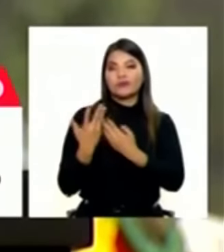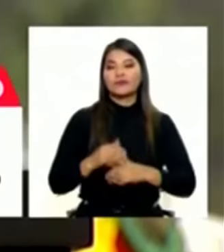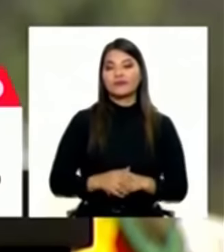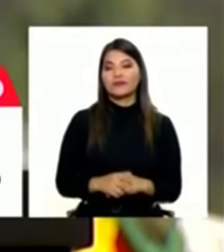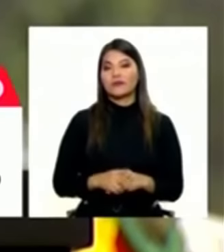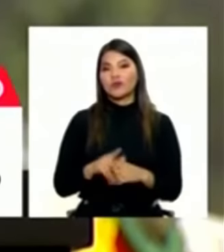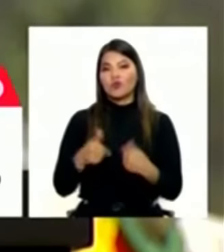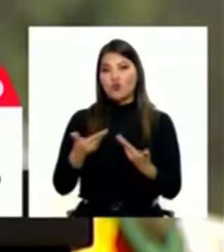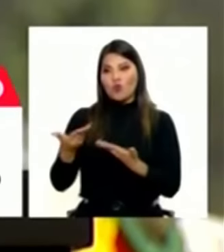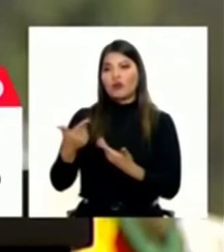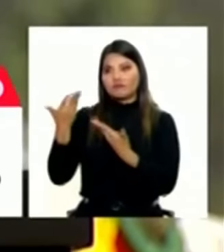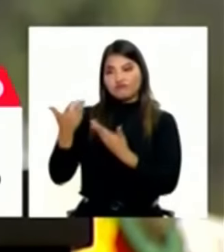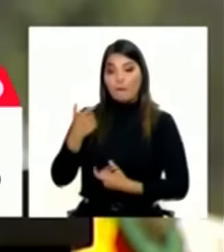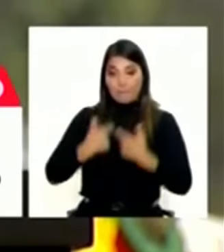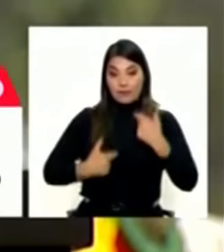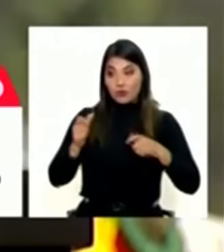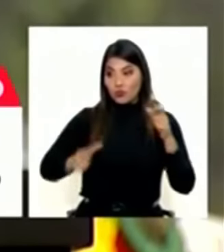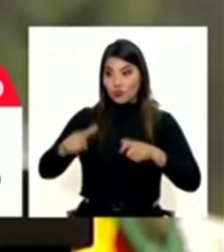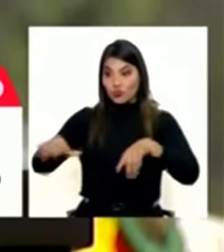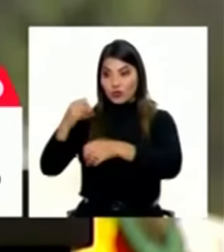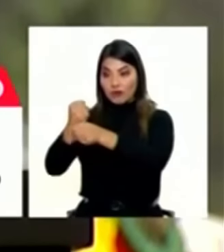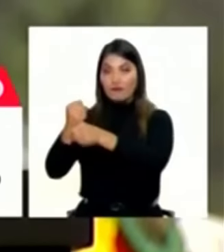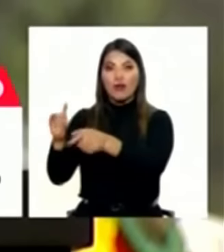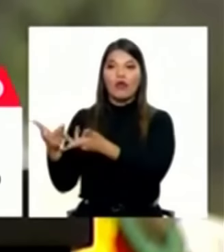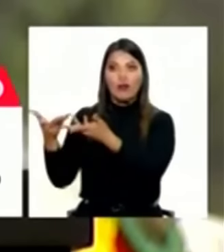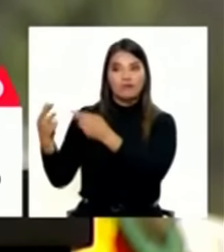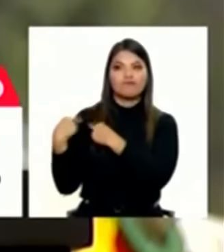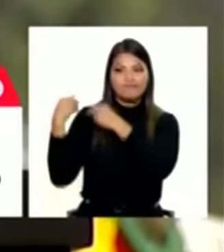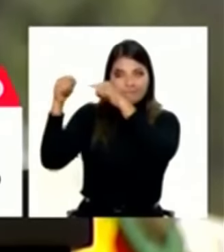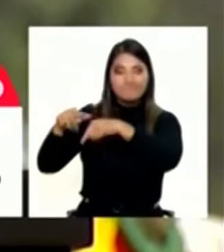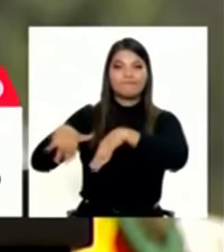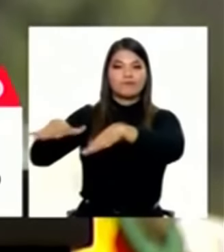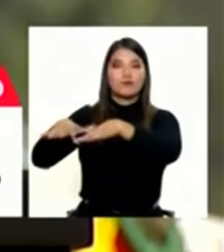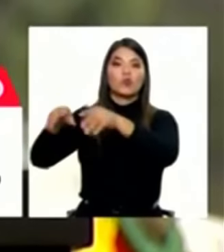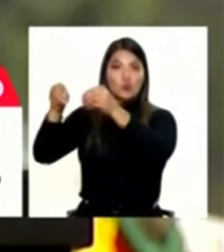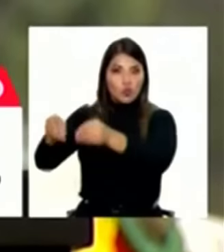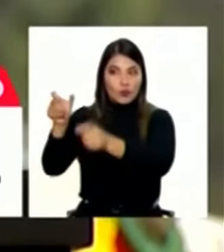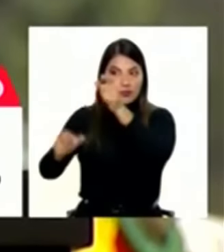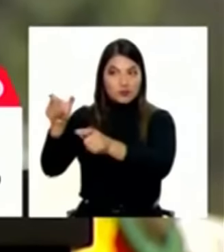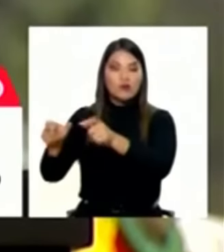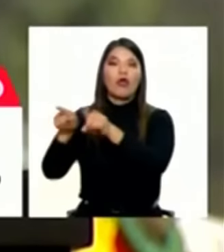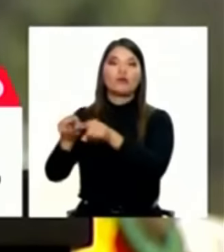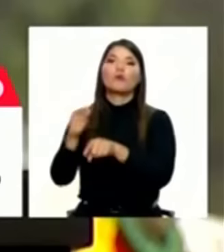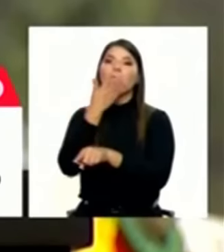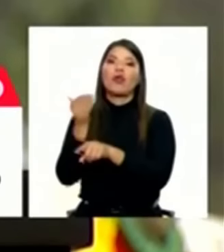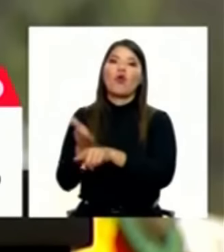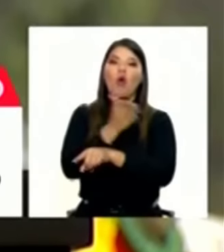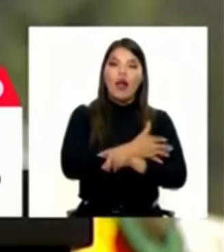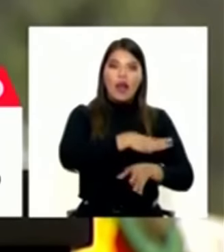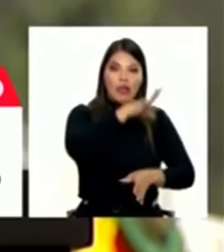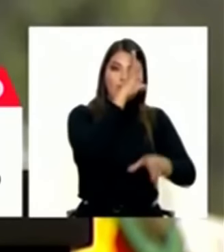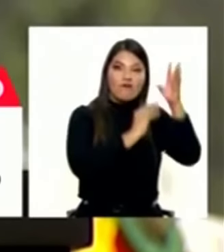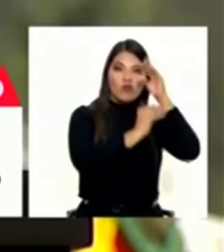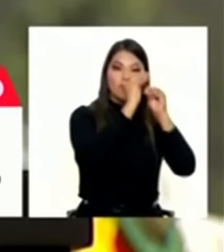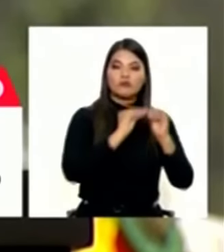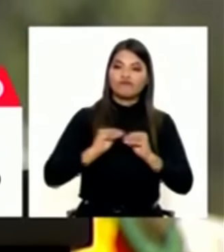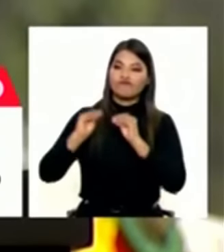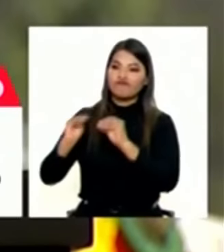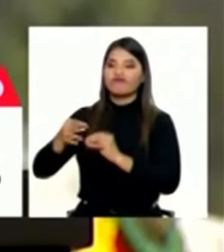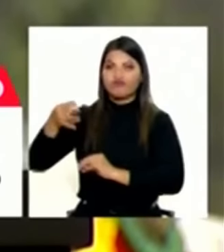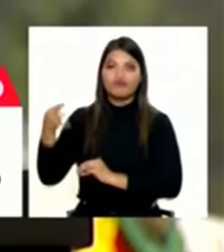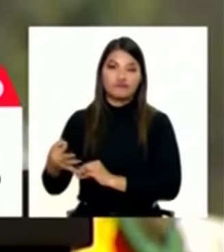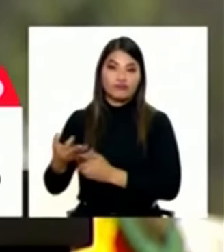Evidentemente, nuestro propio personal. Es por eso que hemos apostado por la educación de calidad.